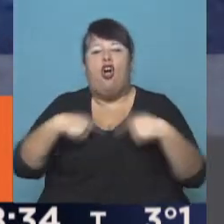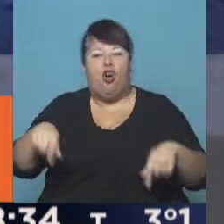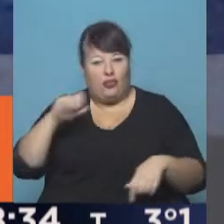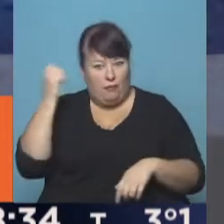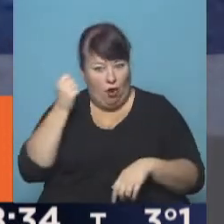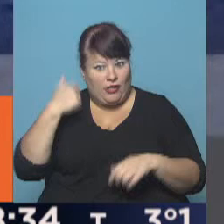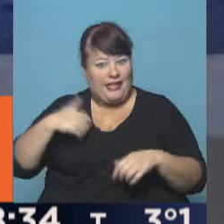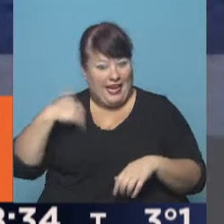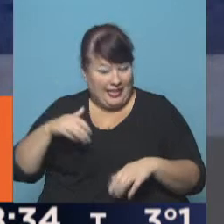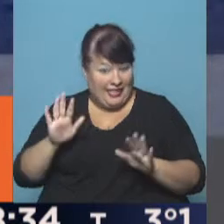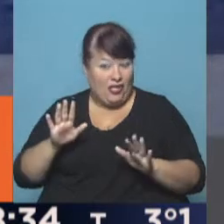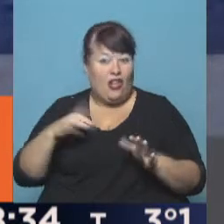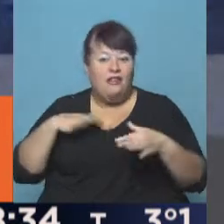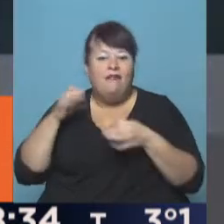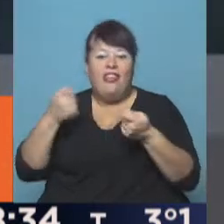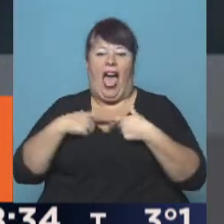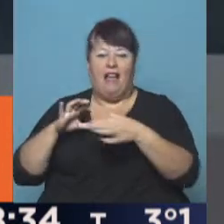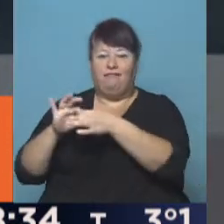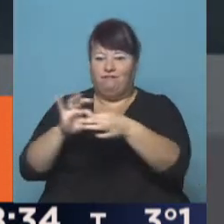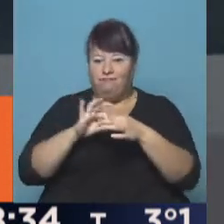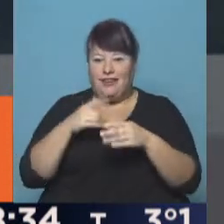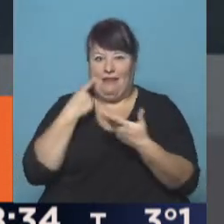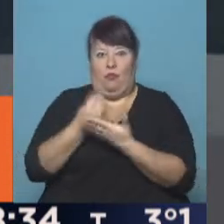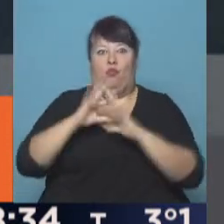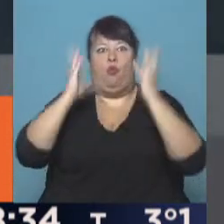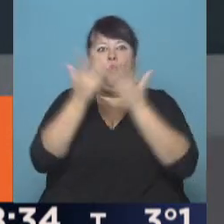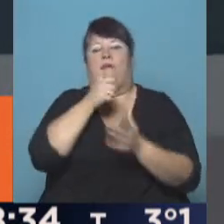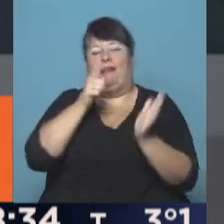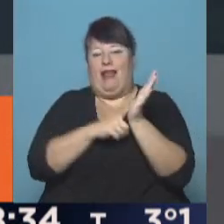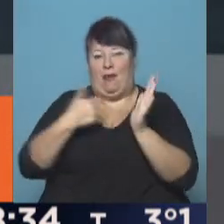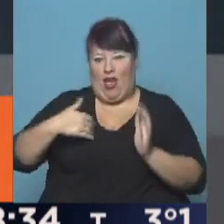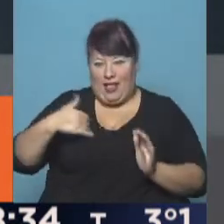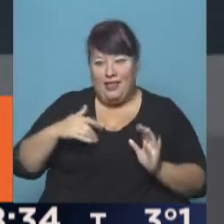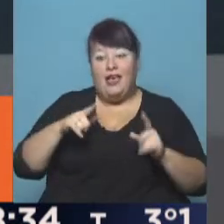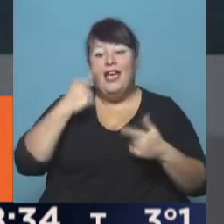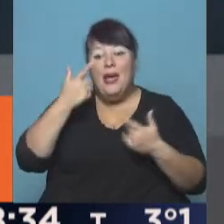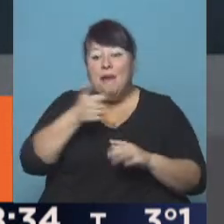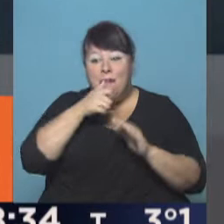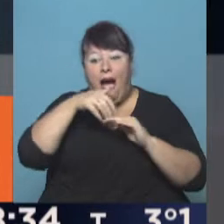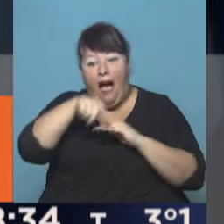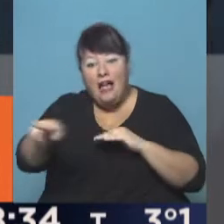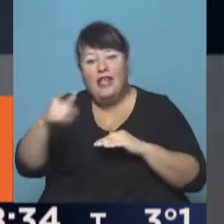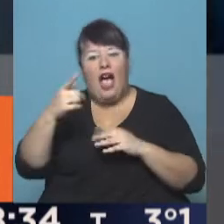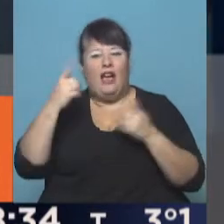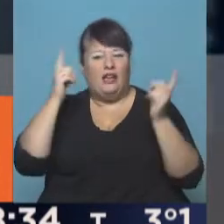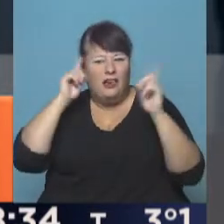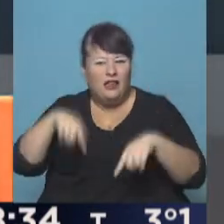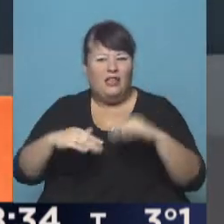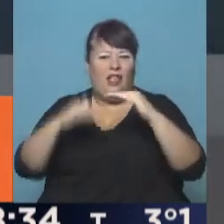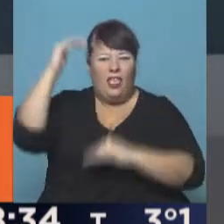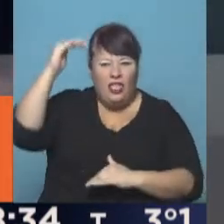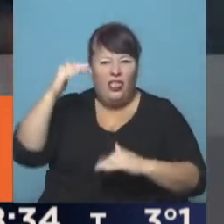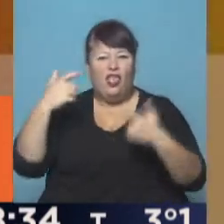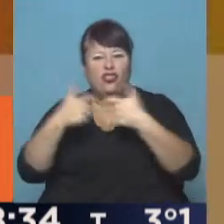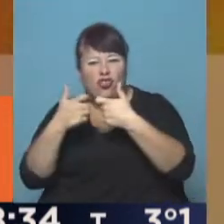fuertes en los argentinos porque nos une es lo que nos representa en el mundo y ver que detrás del mate hay desidia hay desigualdad hay